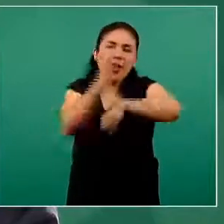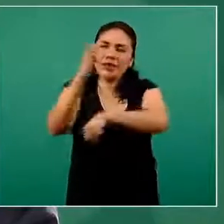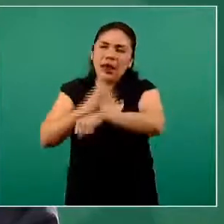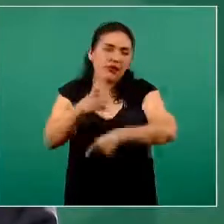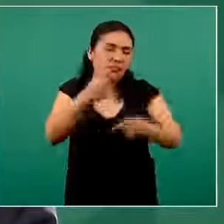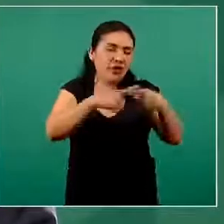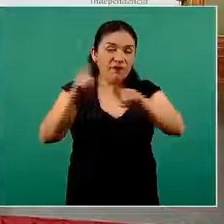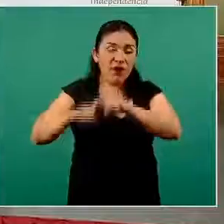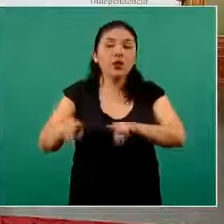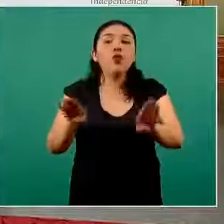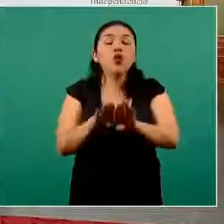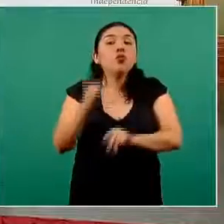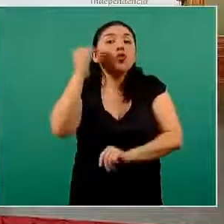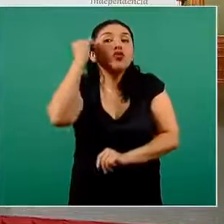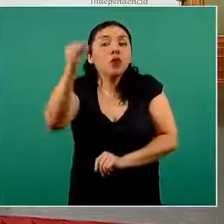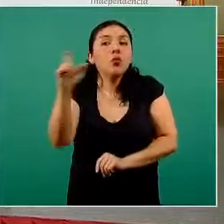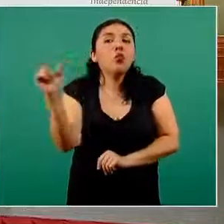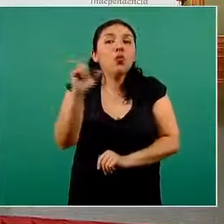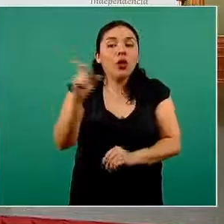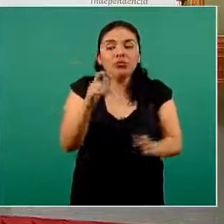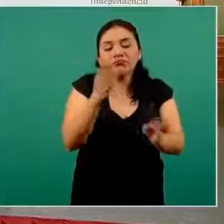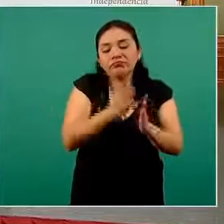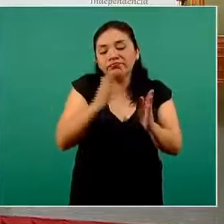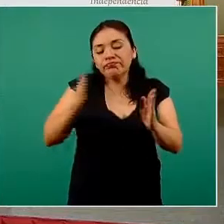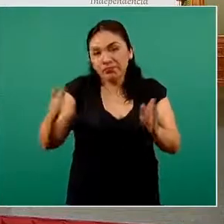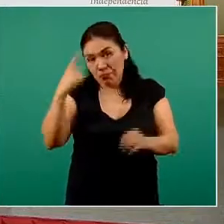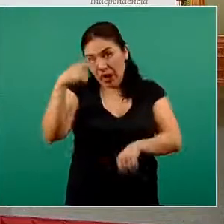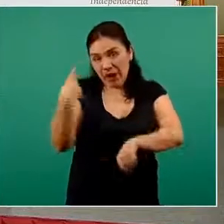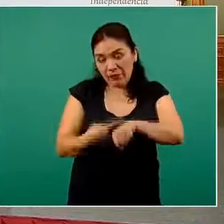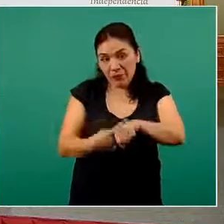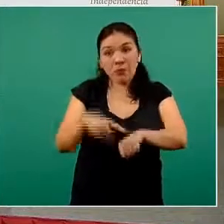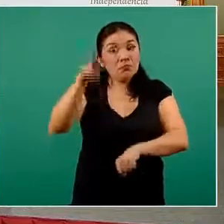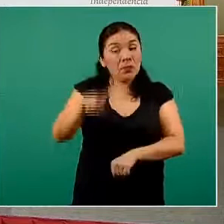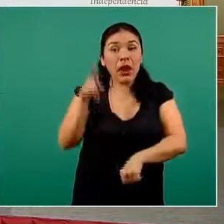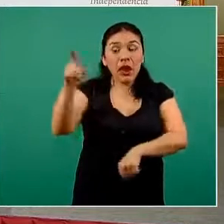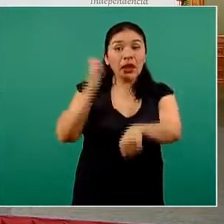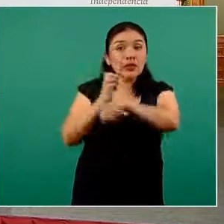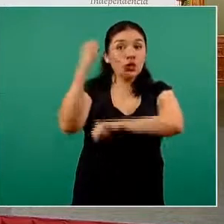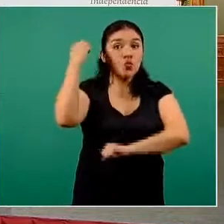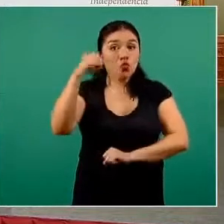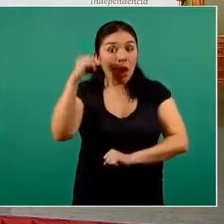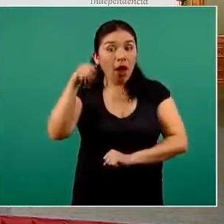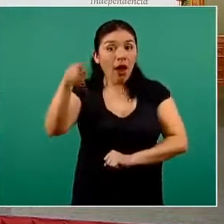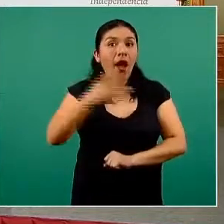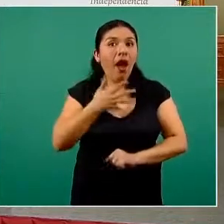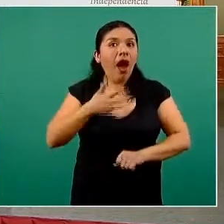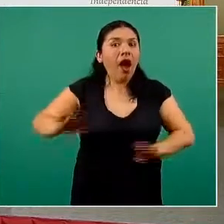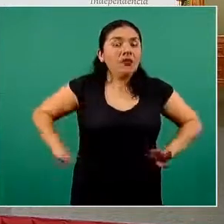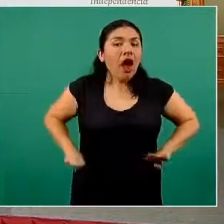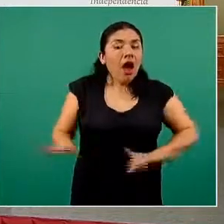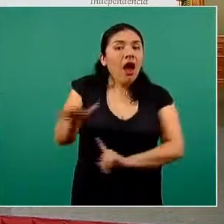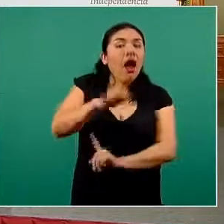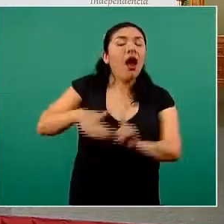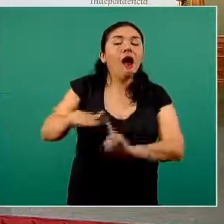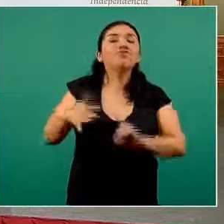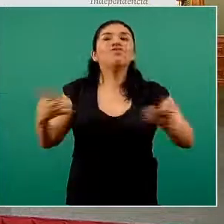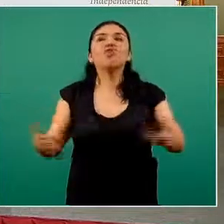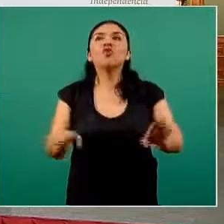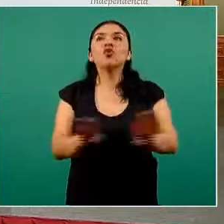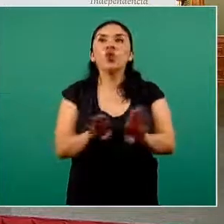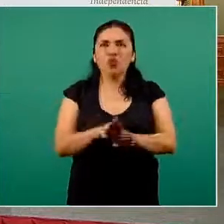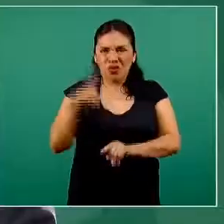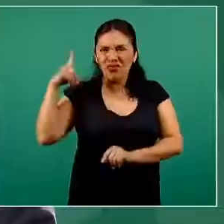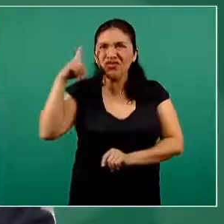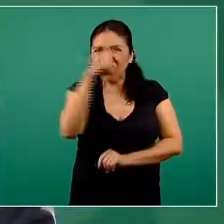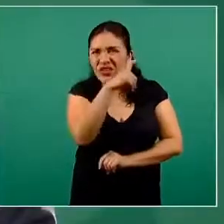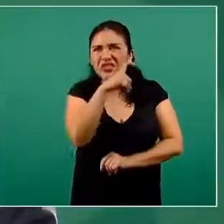federativa según el momento epidémico. Indudablemente en el estado de Oaxaca se vive una situación